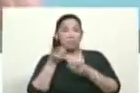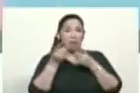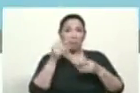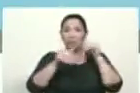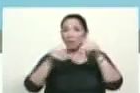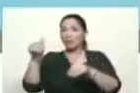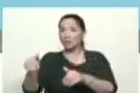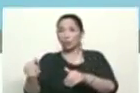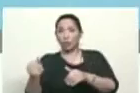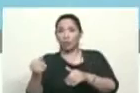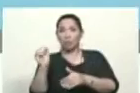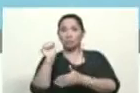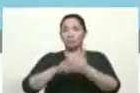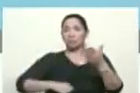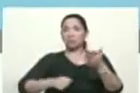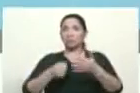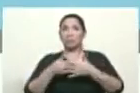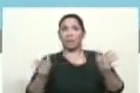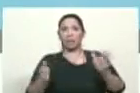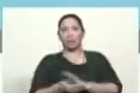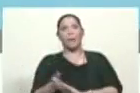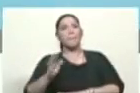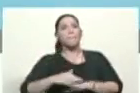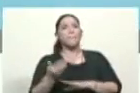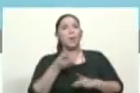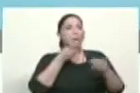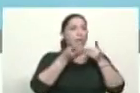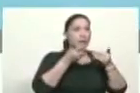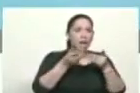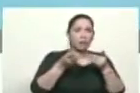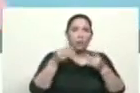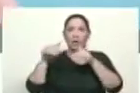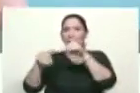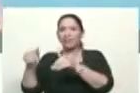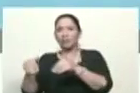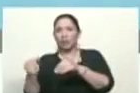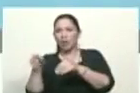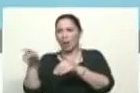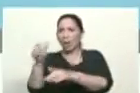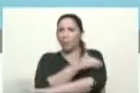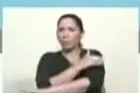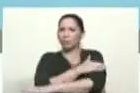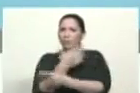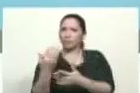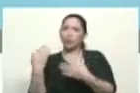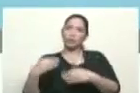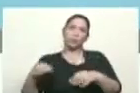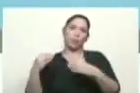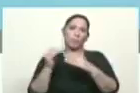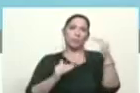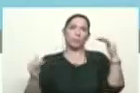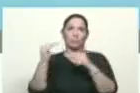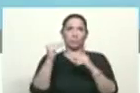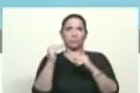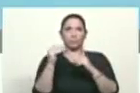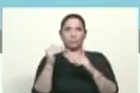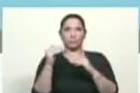sin garantía. Porque el diálogo y las elecciones para ellos son simplemente una plataforma